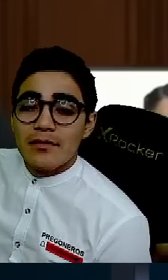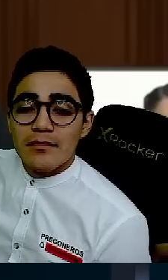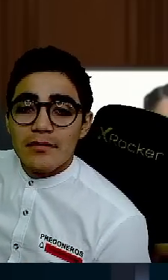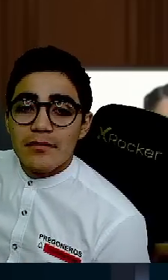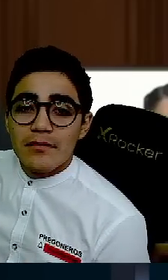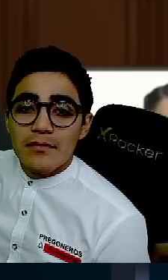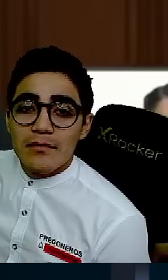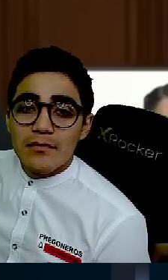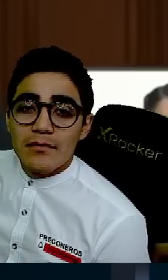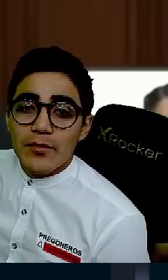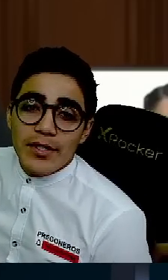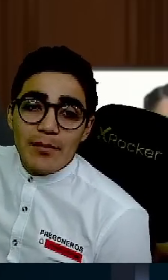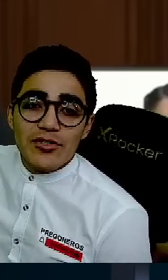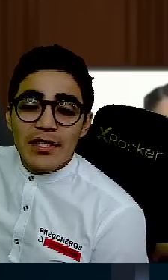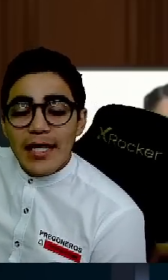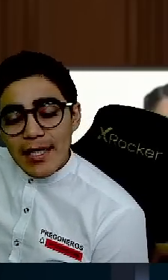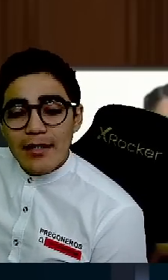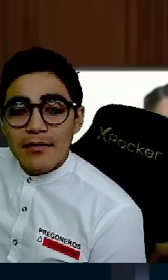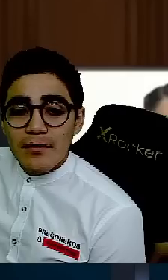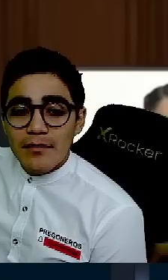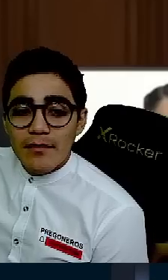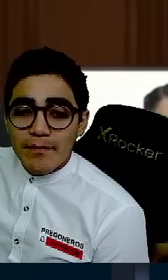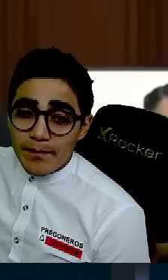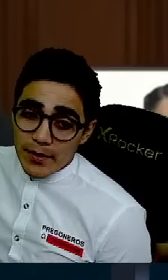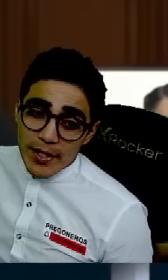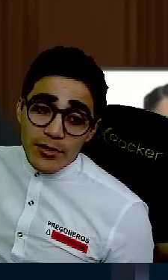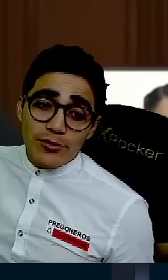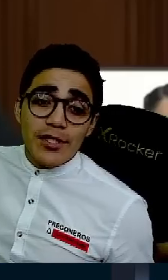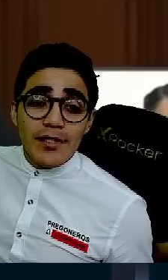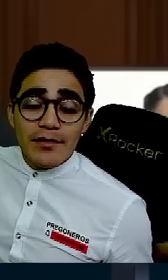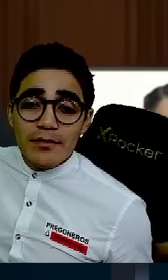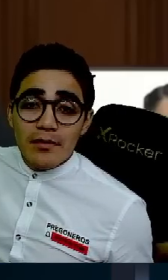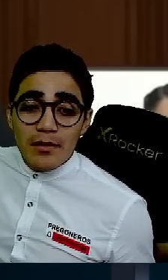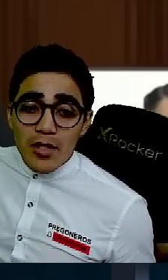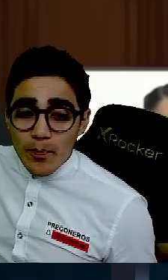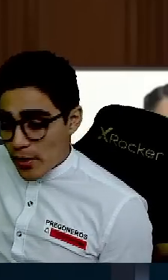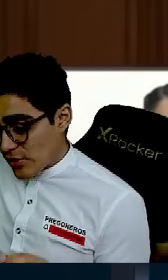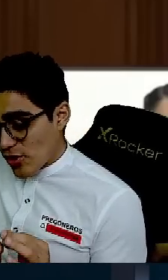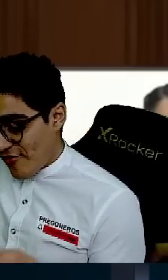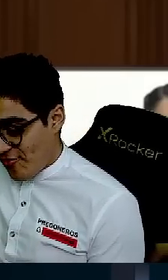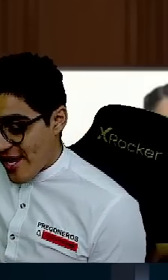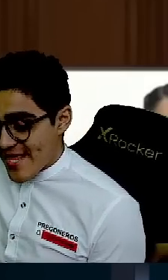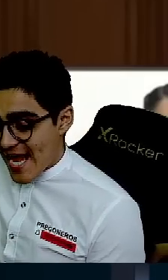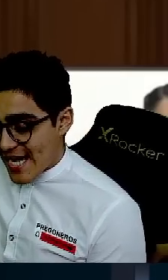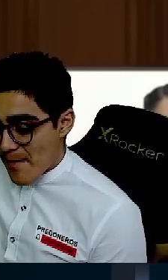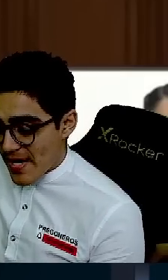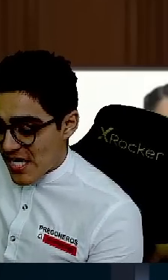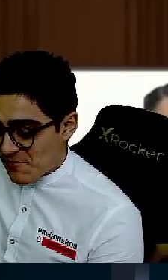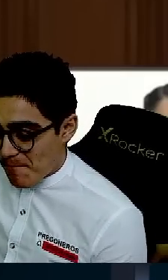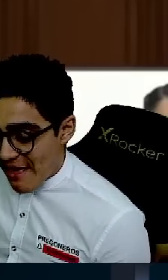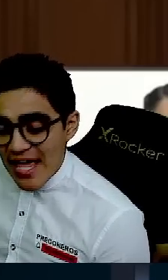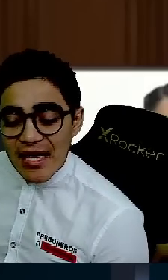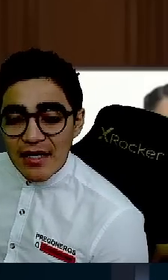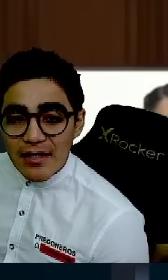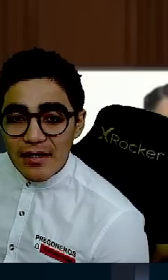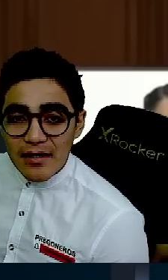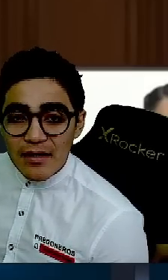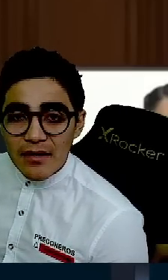vida podríamos tenerla, pero ellos sí, y por eso defienden a capa y